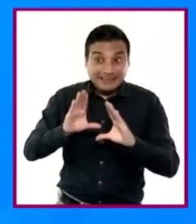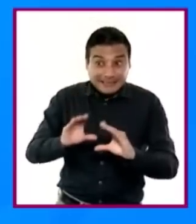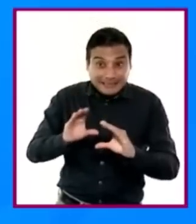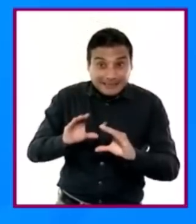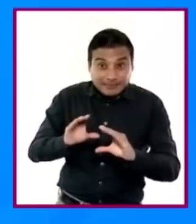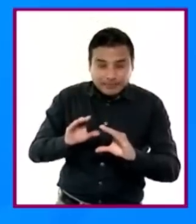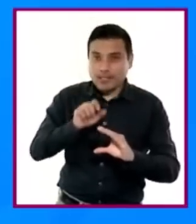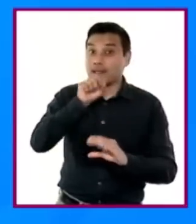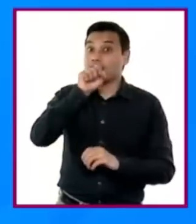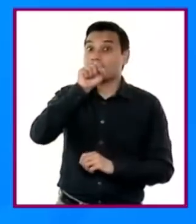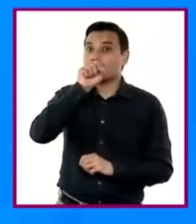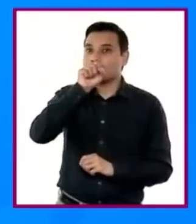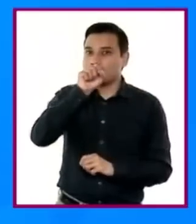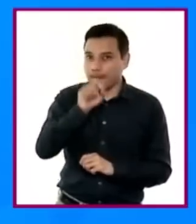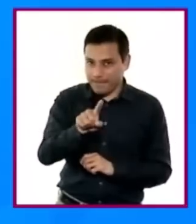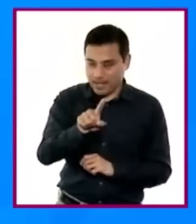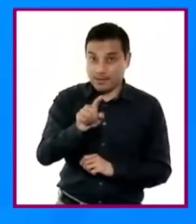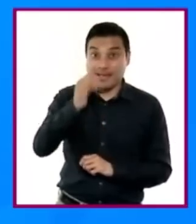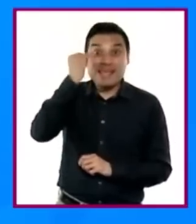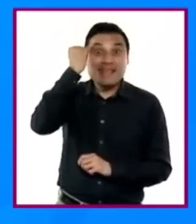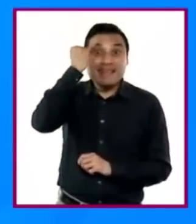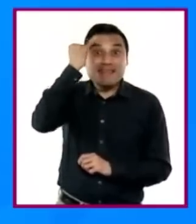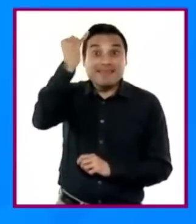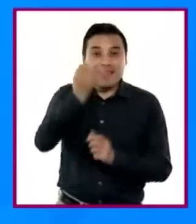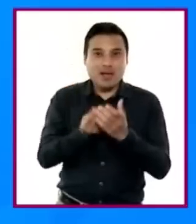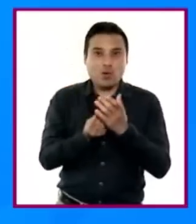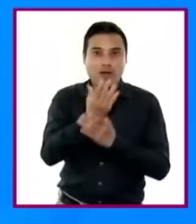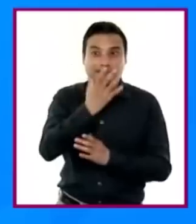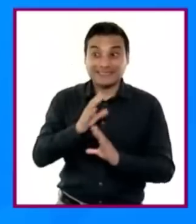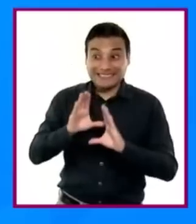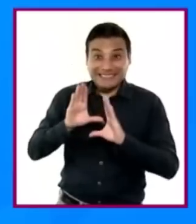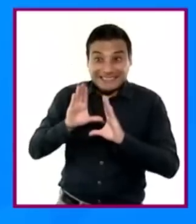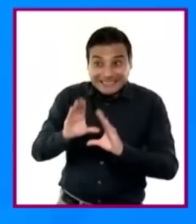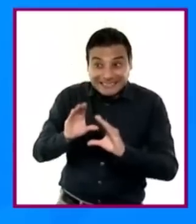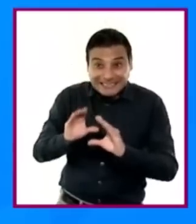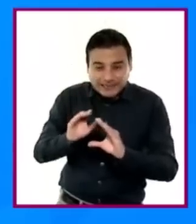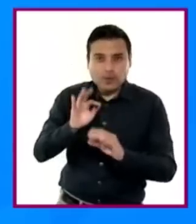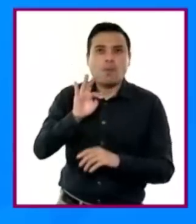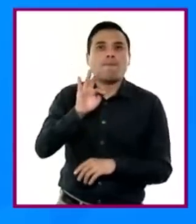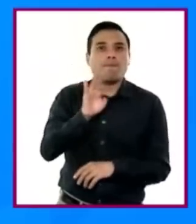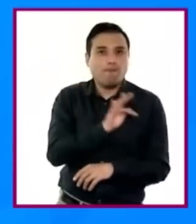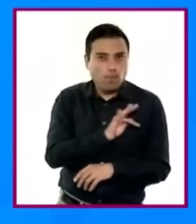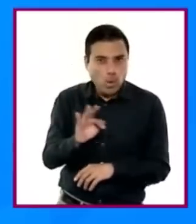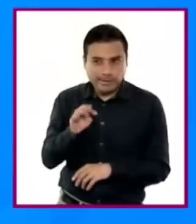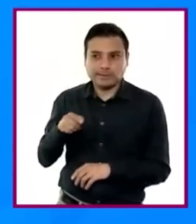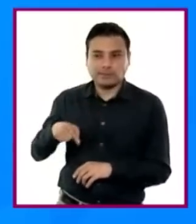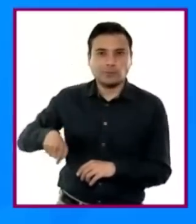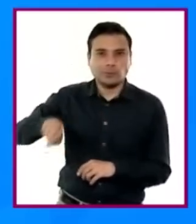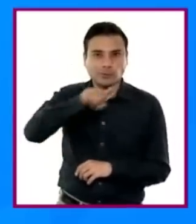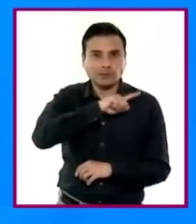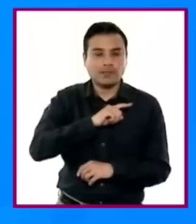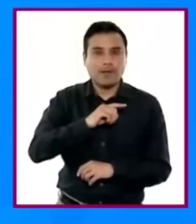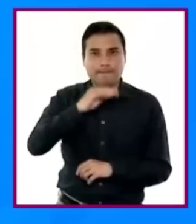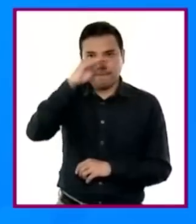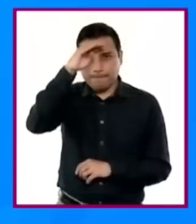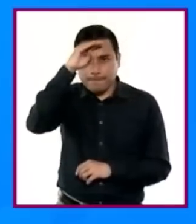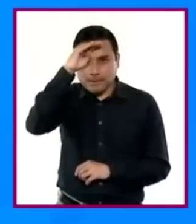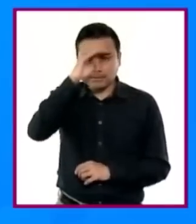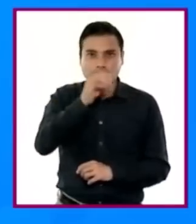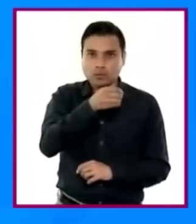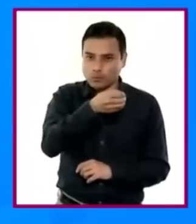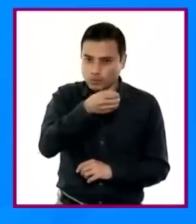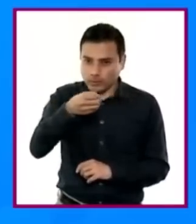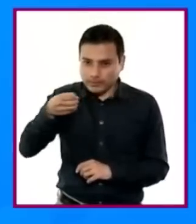estrategias pedagógicas avancen hacia niveles de pensamiento más organizado más crítico